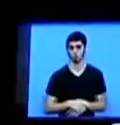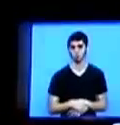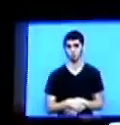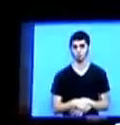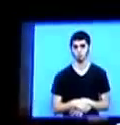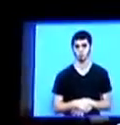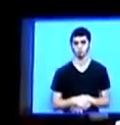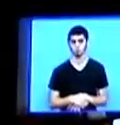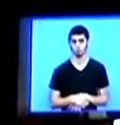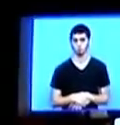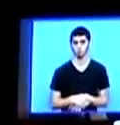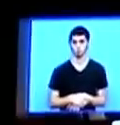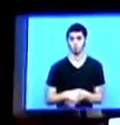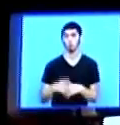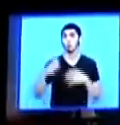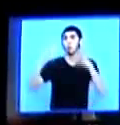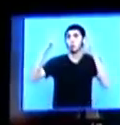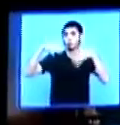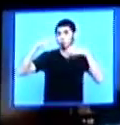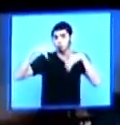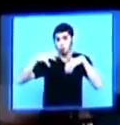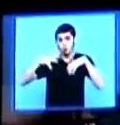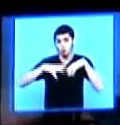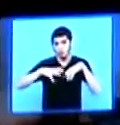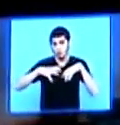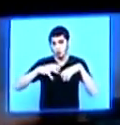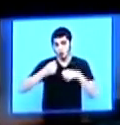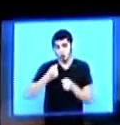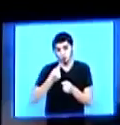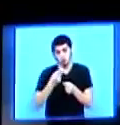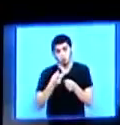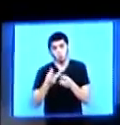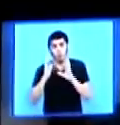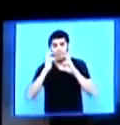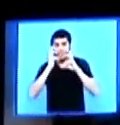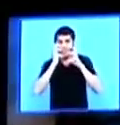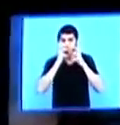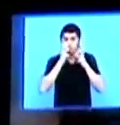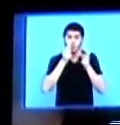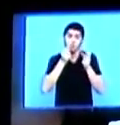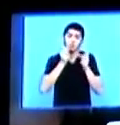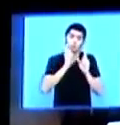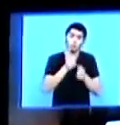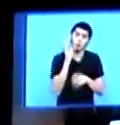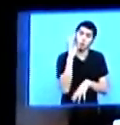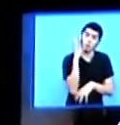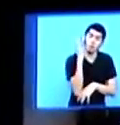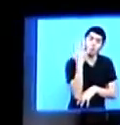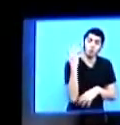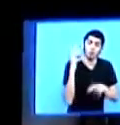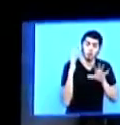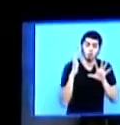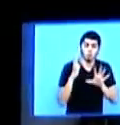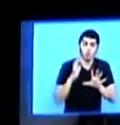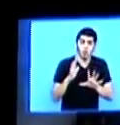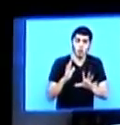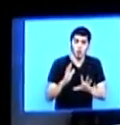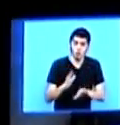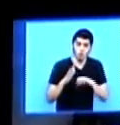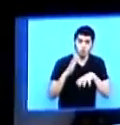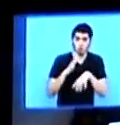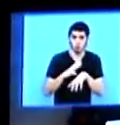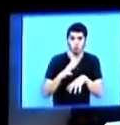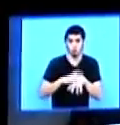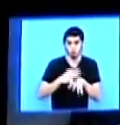Y la falta de lluvias frena la siembra de maíz y girasol. La poca humedad en los suelos está ralentizando el avance de la implantación de